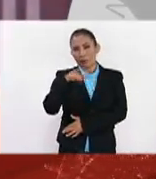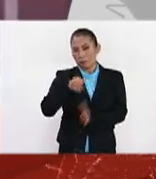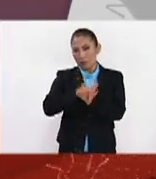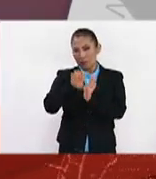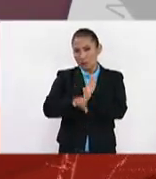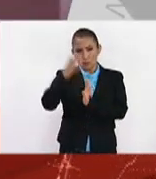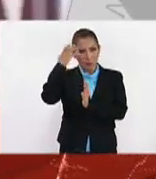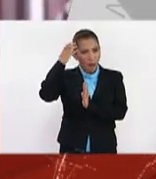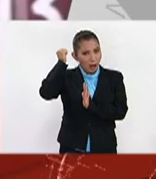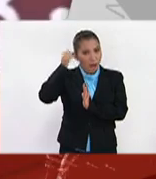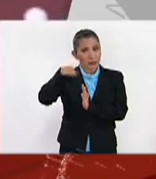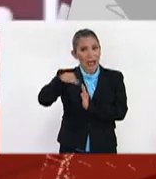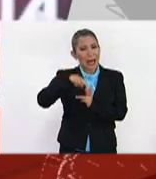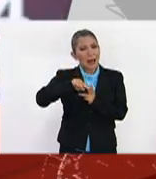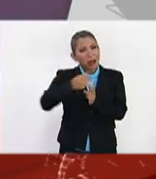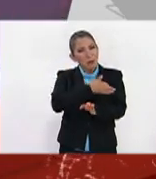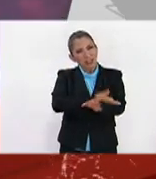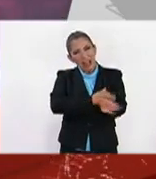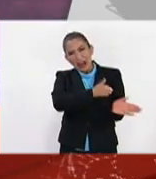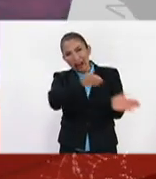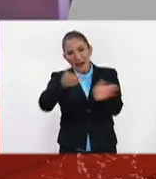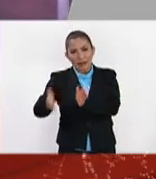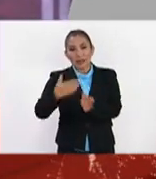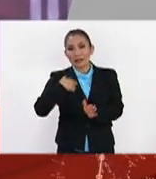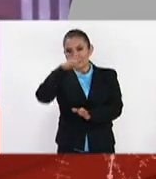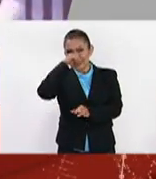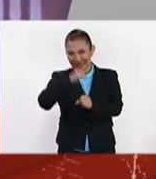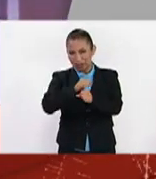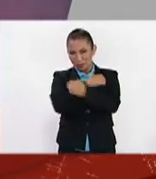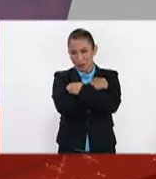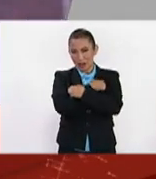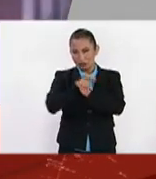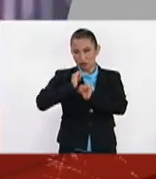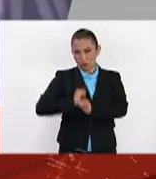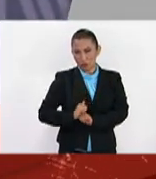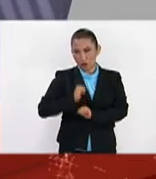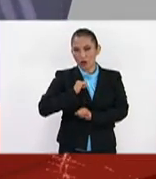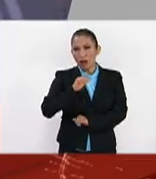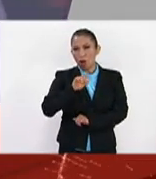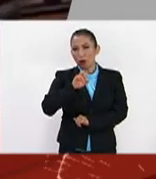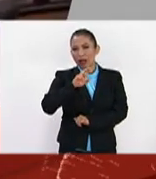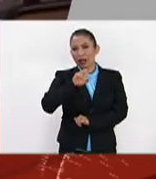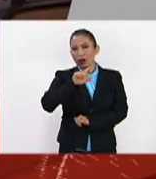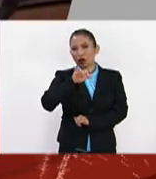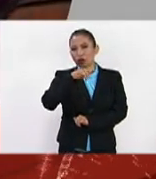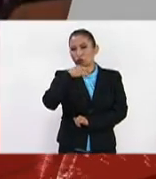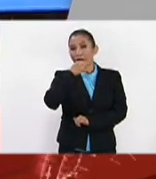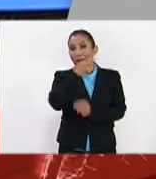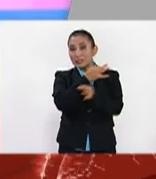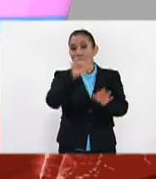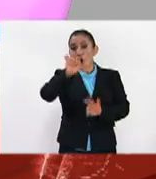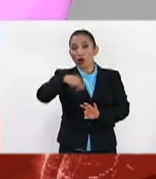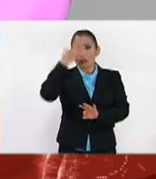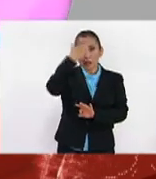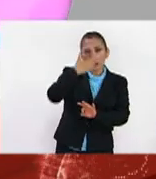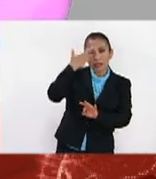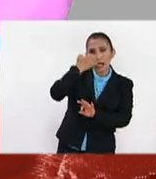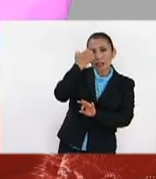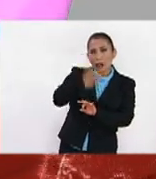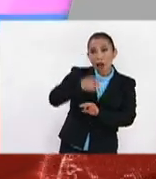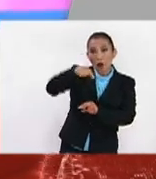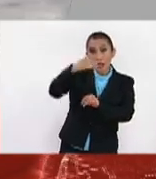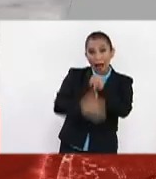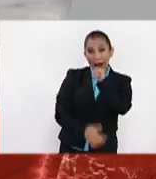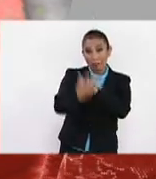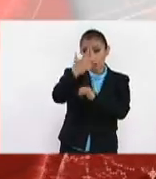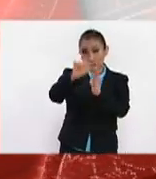caso de Morelos, que se empezó un poco más tarde. El secretario de Educación Pública, Aurelio Nuño, informa que hoy terminará la revisión de escuelas en